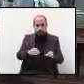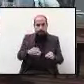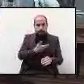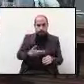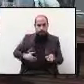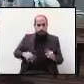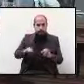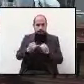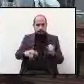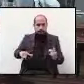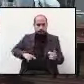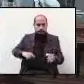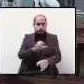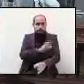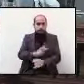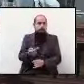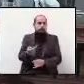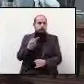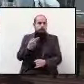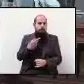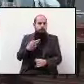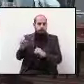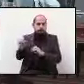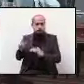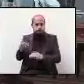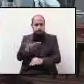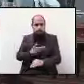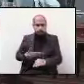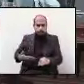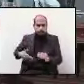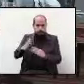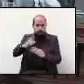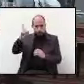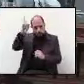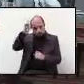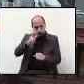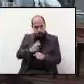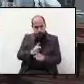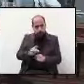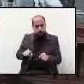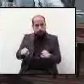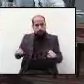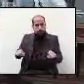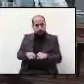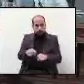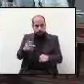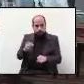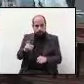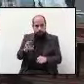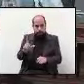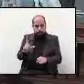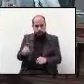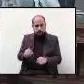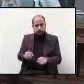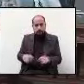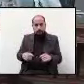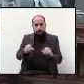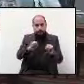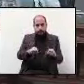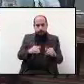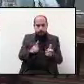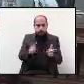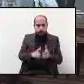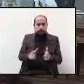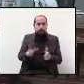junta de gobernación y coordinación política oficina de la presidencia de la mesa directiva salón de protocolos oficinas de grupos legislativos